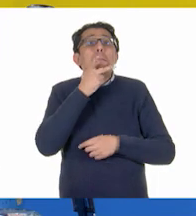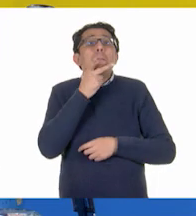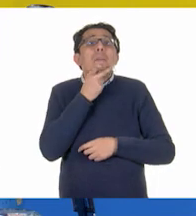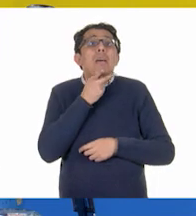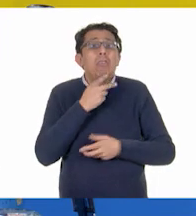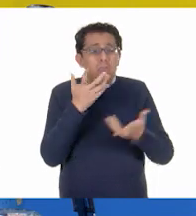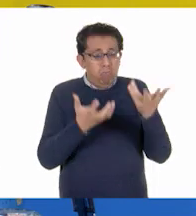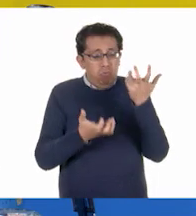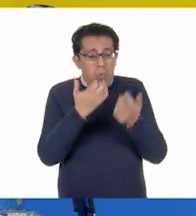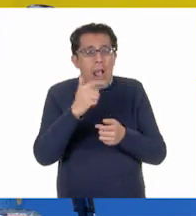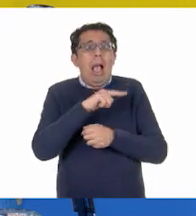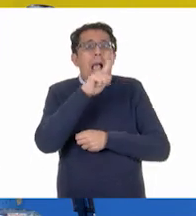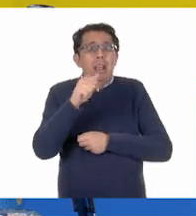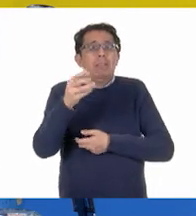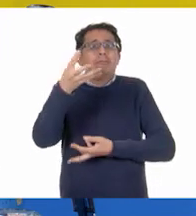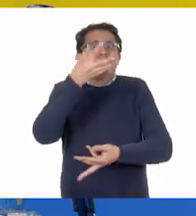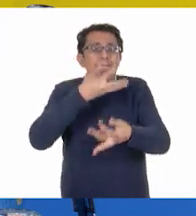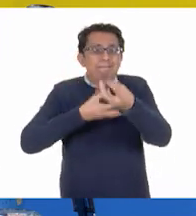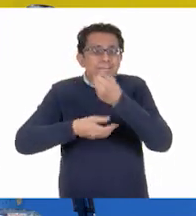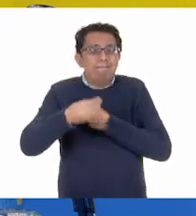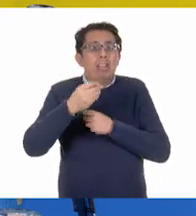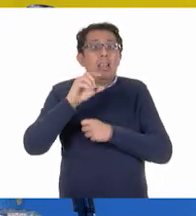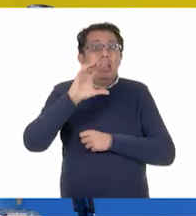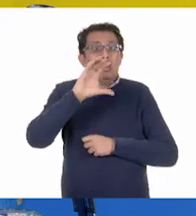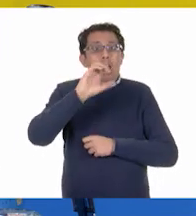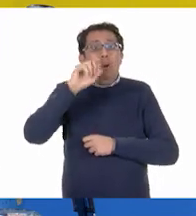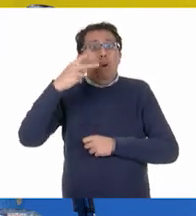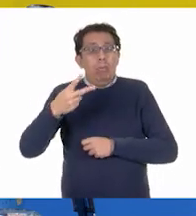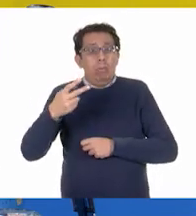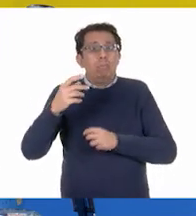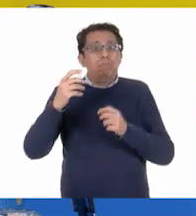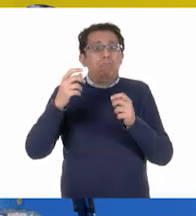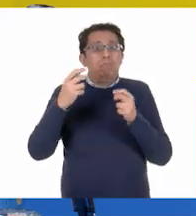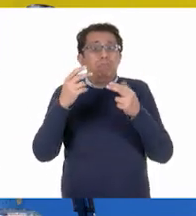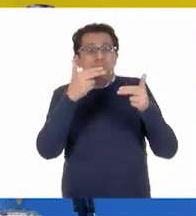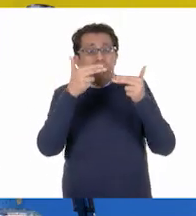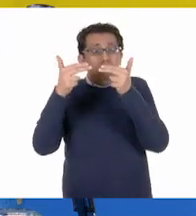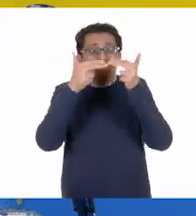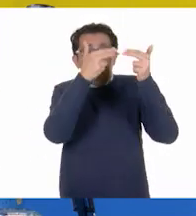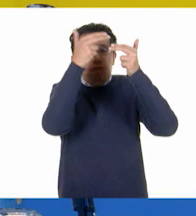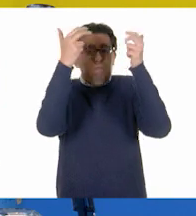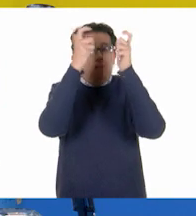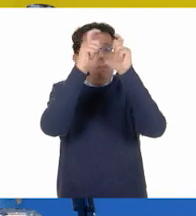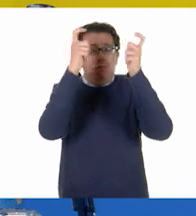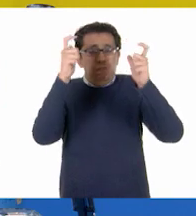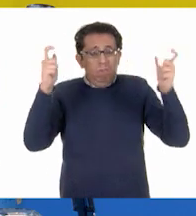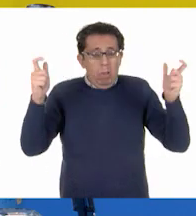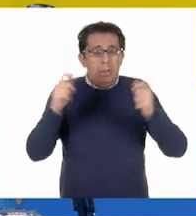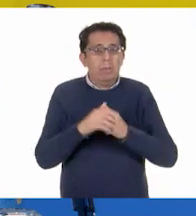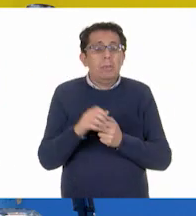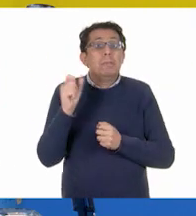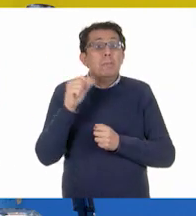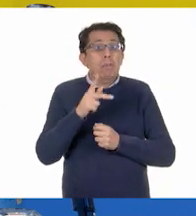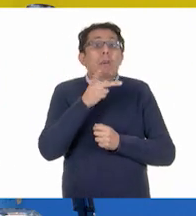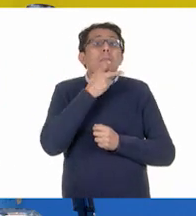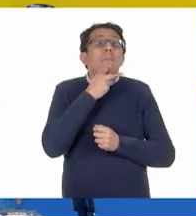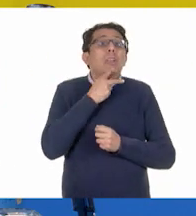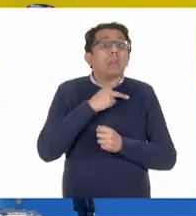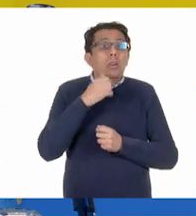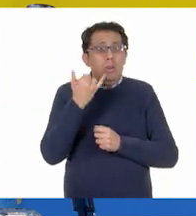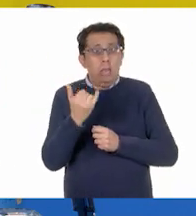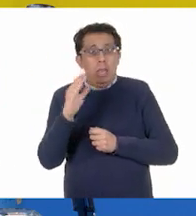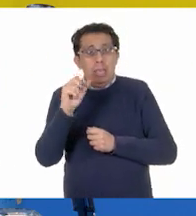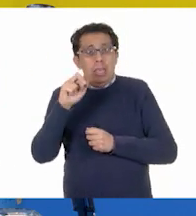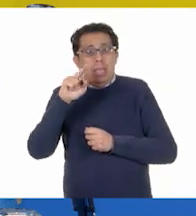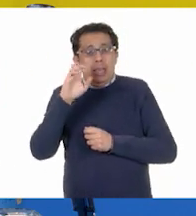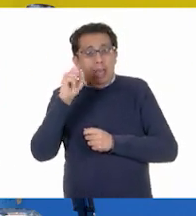de dióxido de carbono en la atmósfera. Y esto sucede porque el proceso de quema del carbón y del petróleo combina el carbono